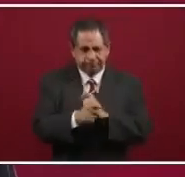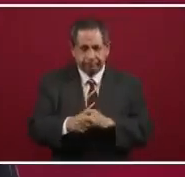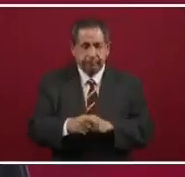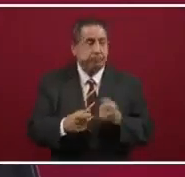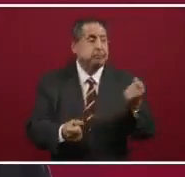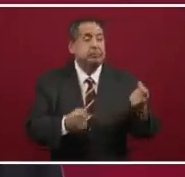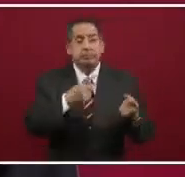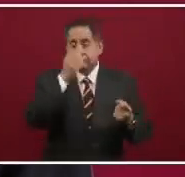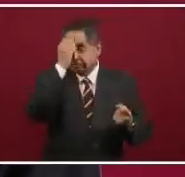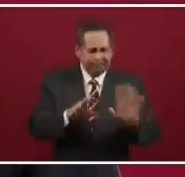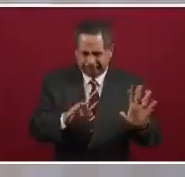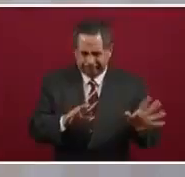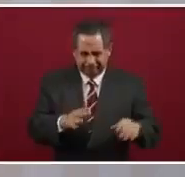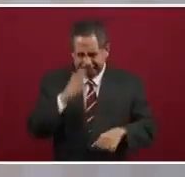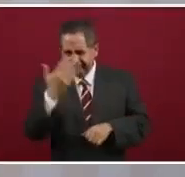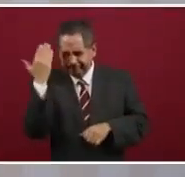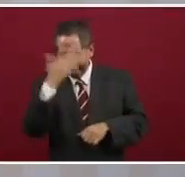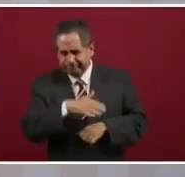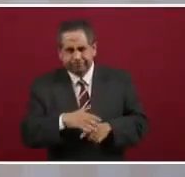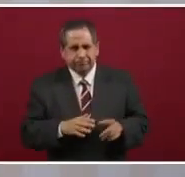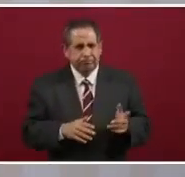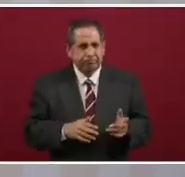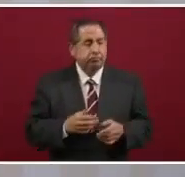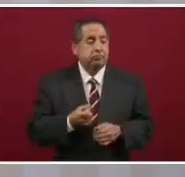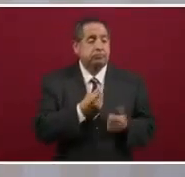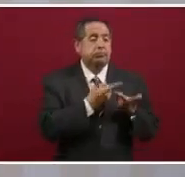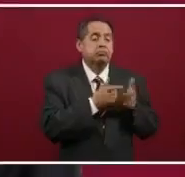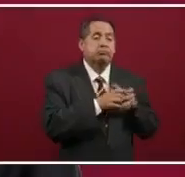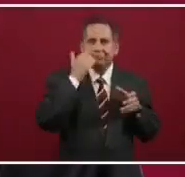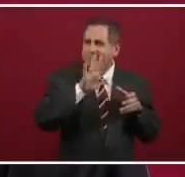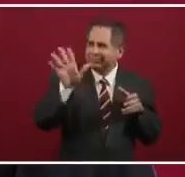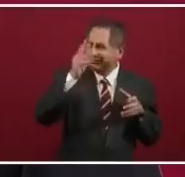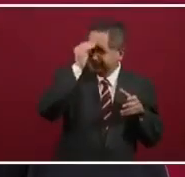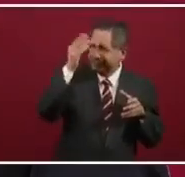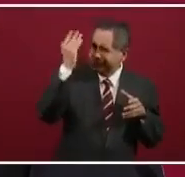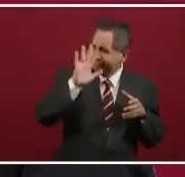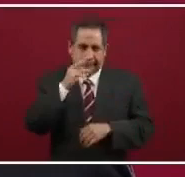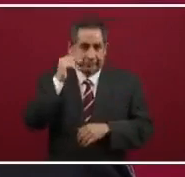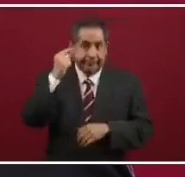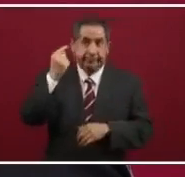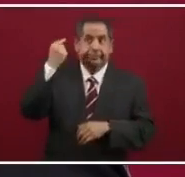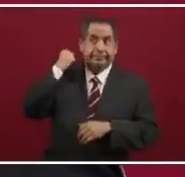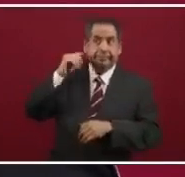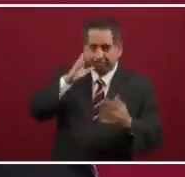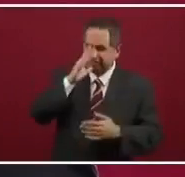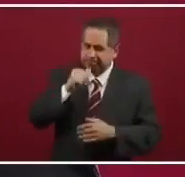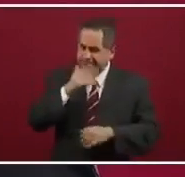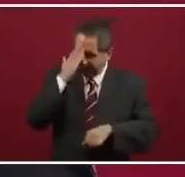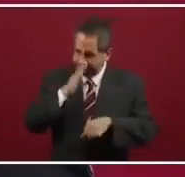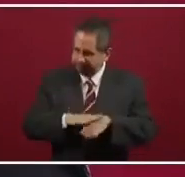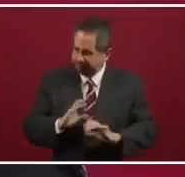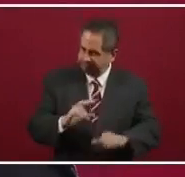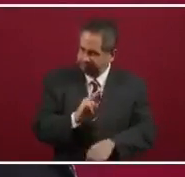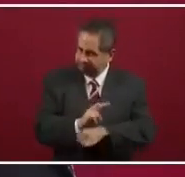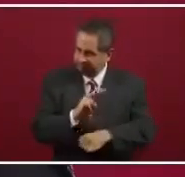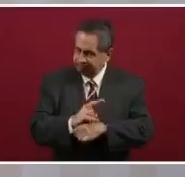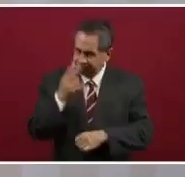amnesia colectiva. No, quisieran algunos que se olvidara el pasado. Todo eso